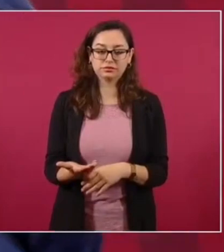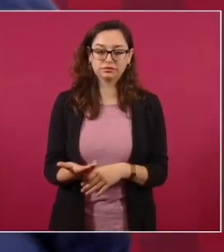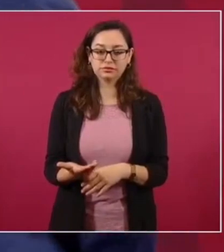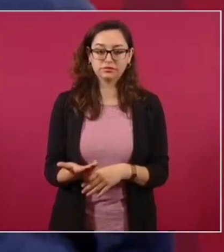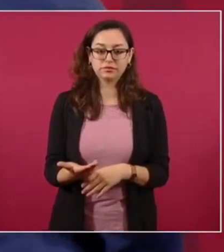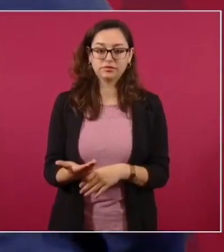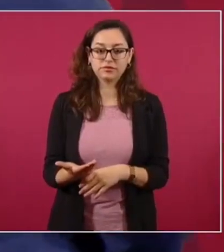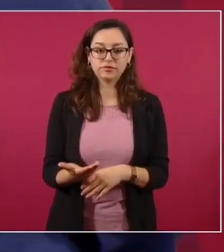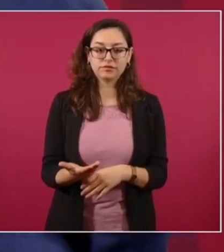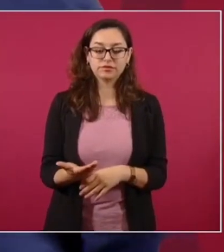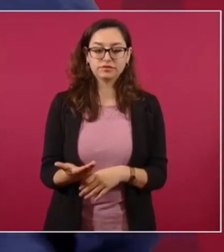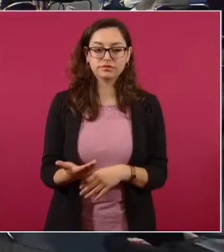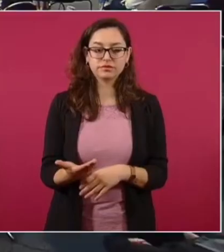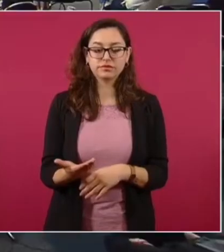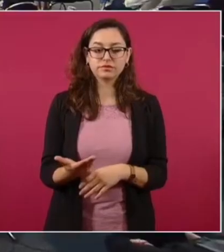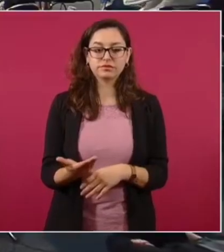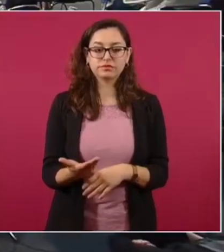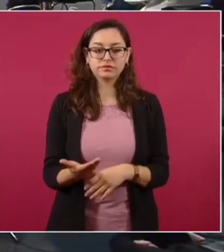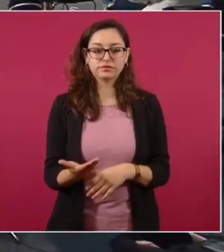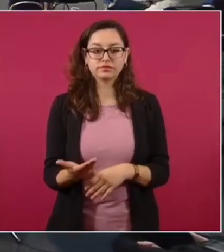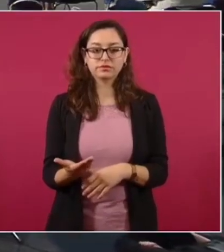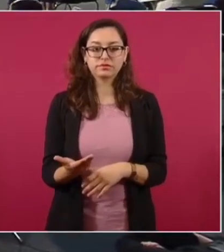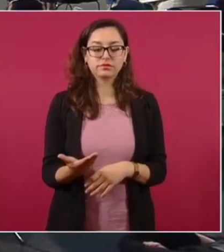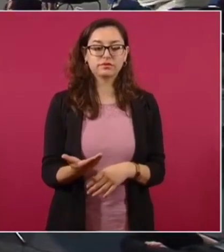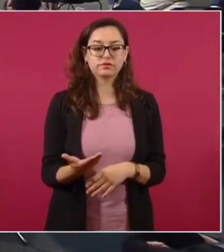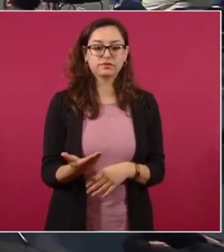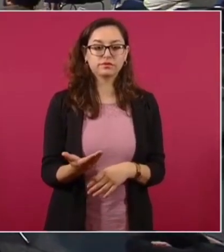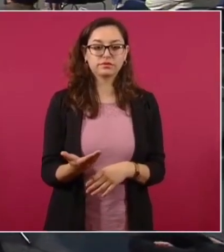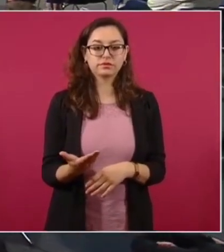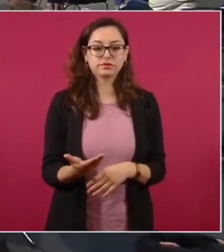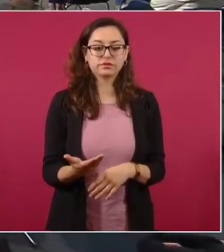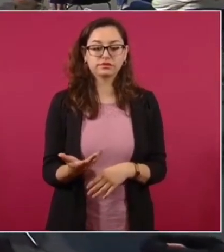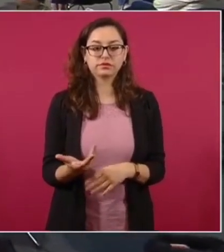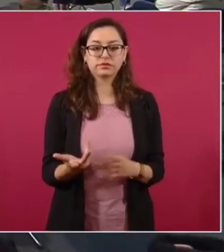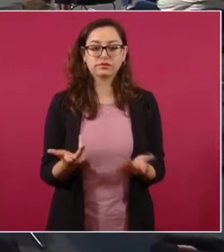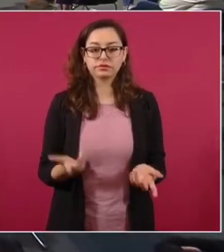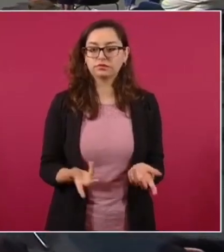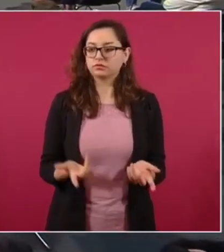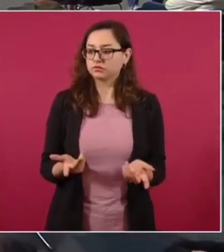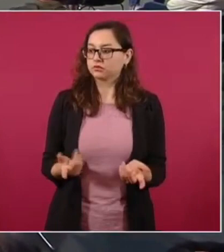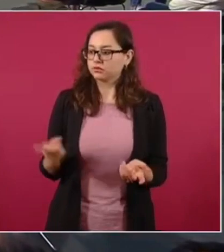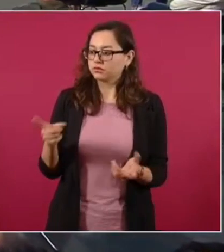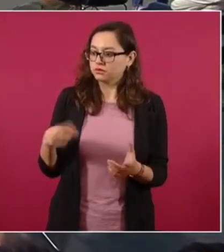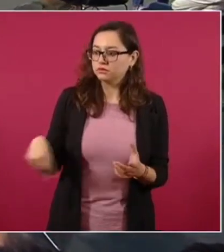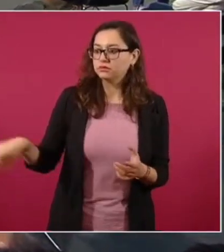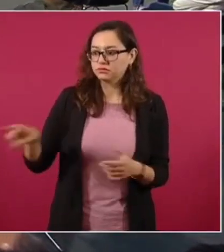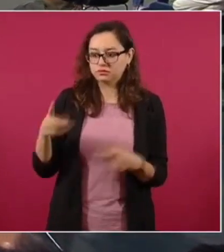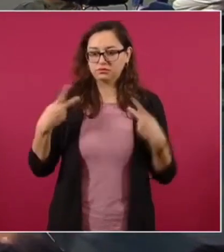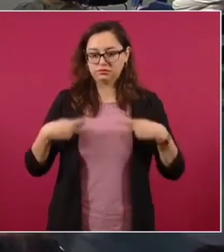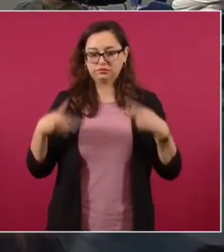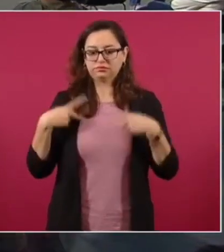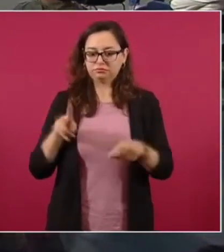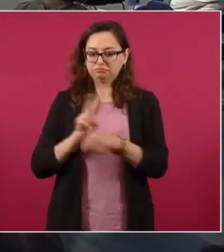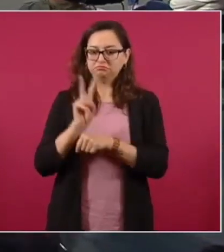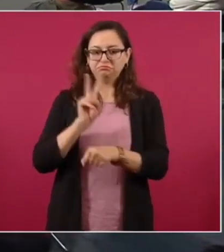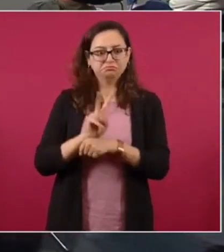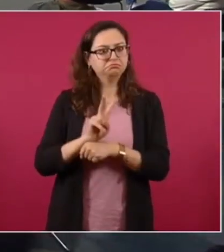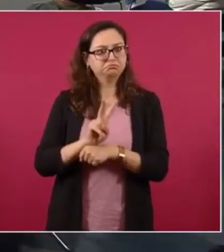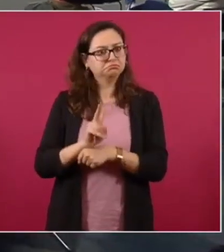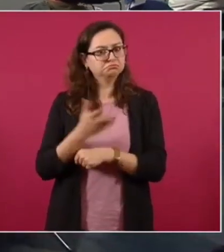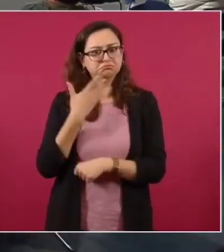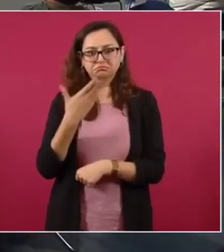ya hay un número importante que han